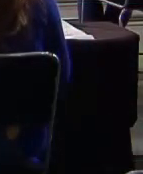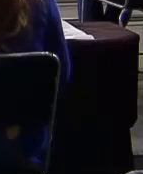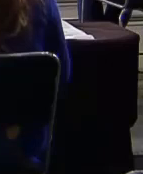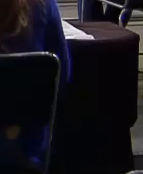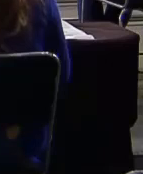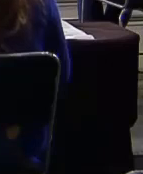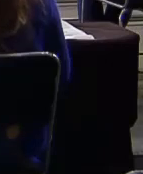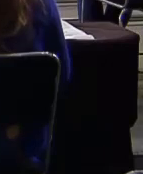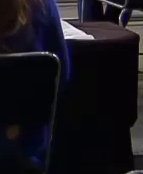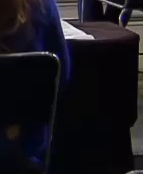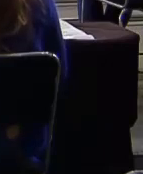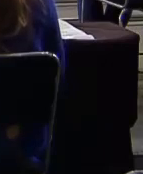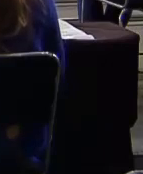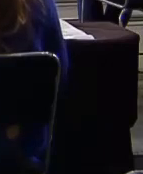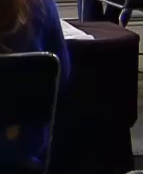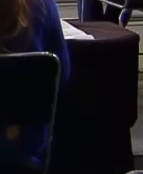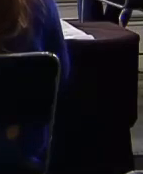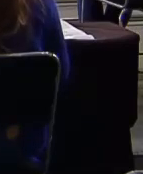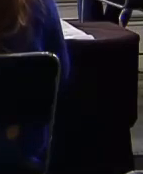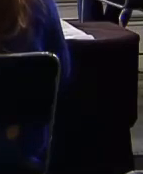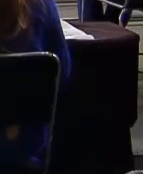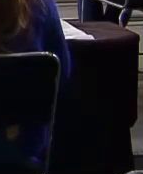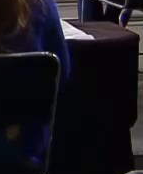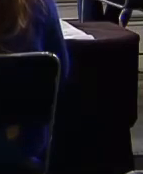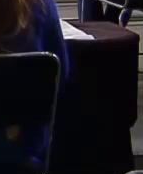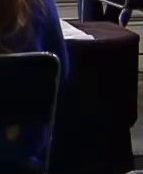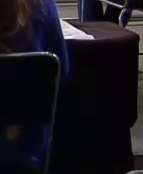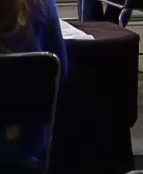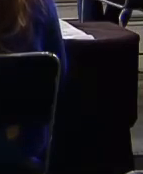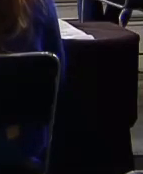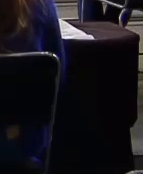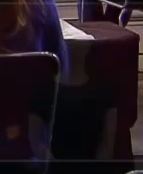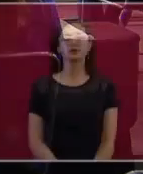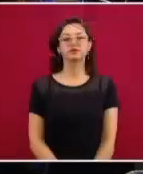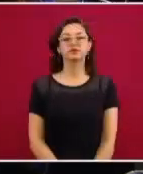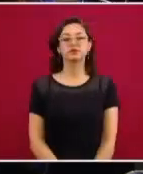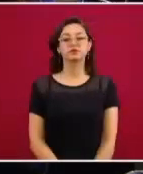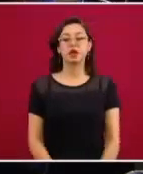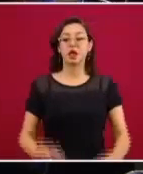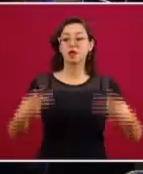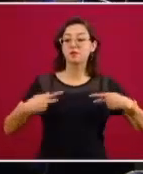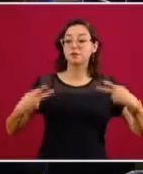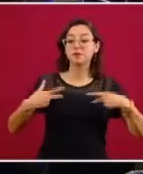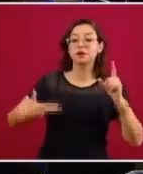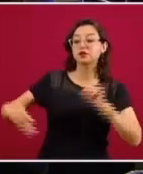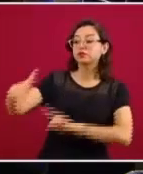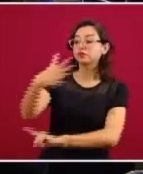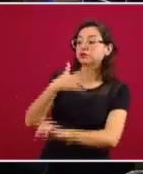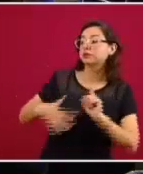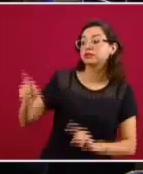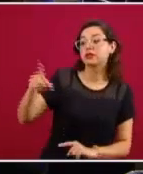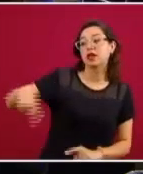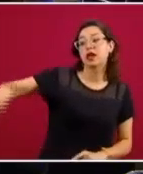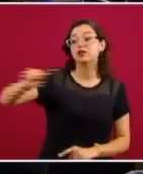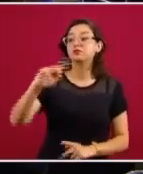que se lleve a cabo una consulta para preguntarle al pueblo de México